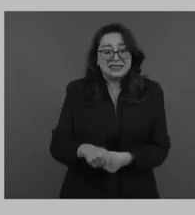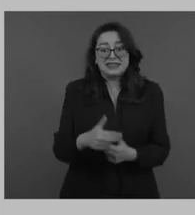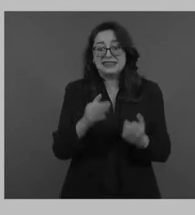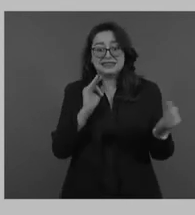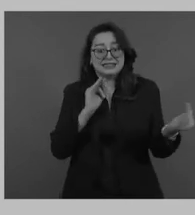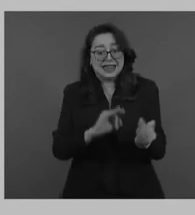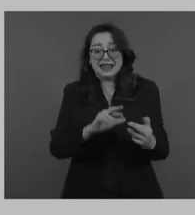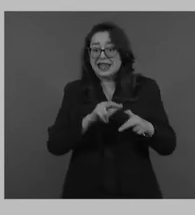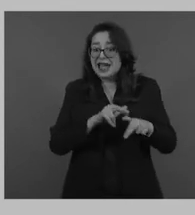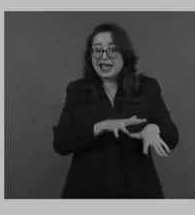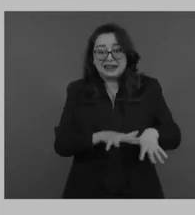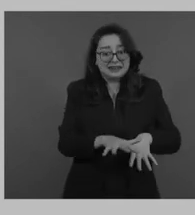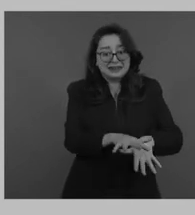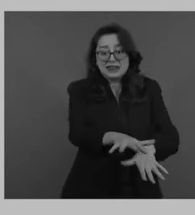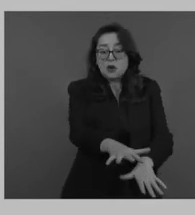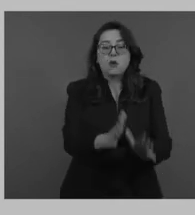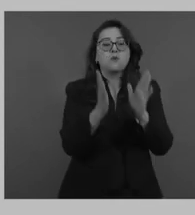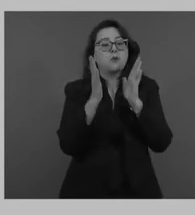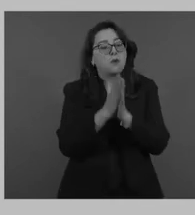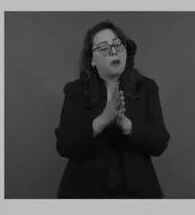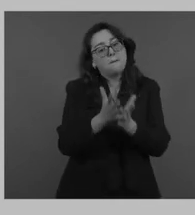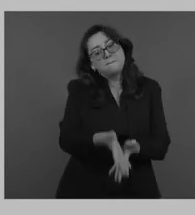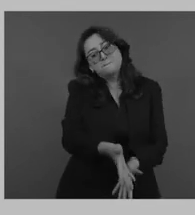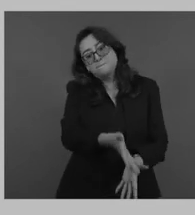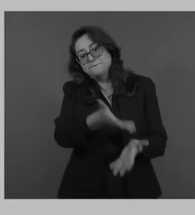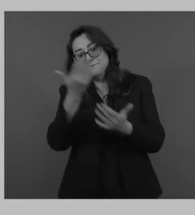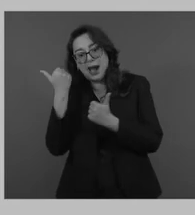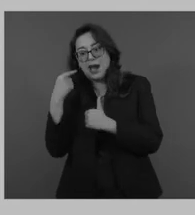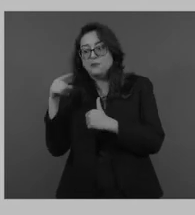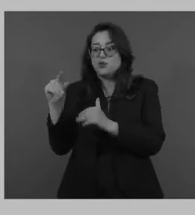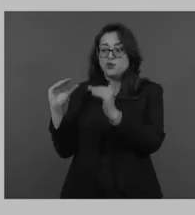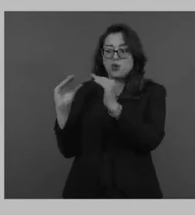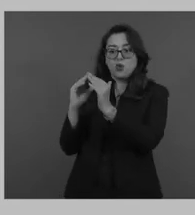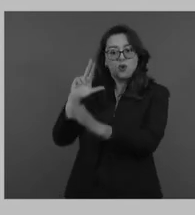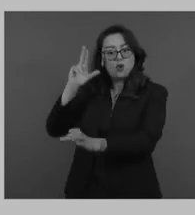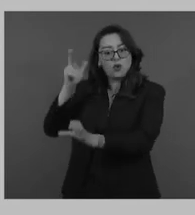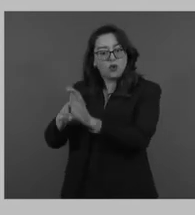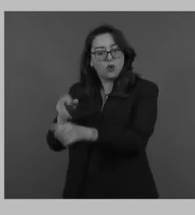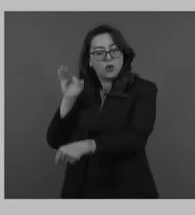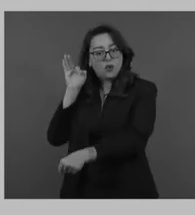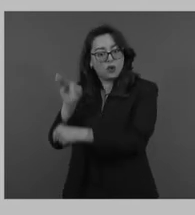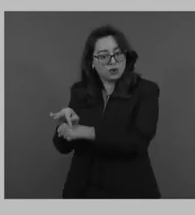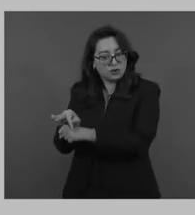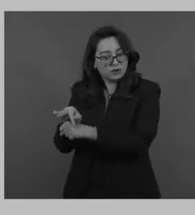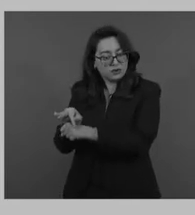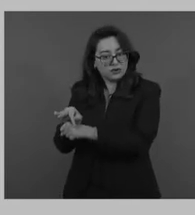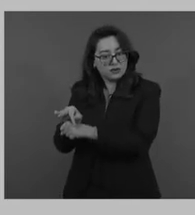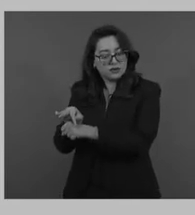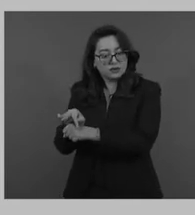decir que se vayan al refugio que está